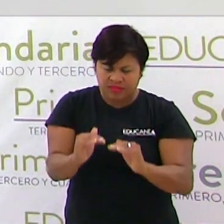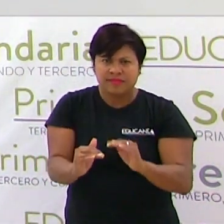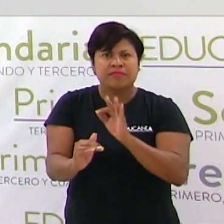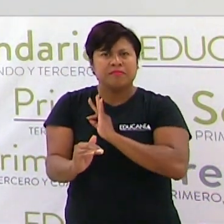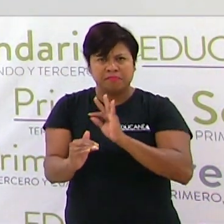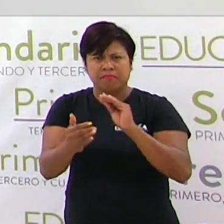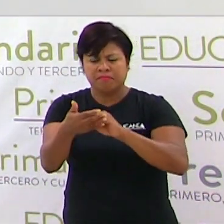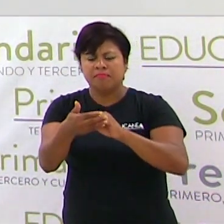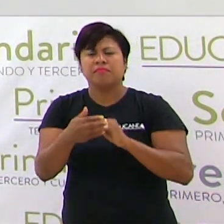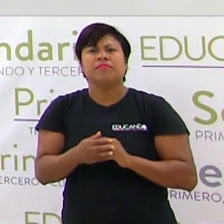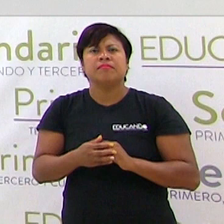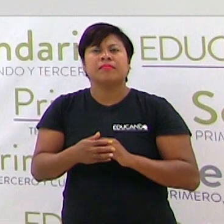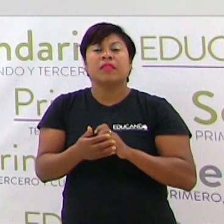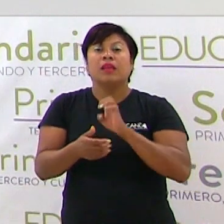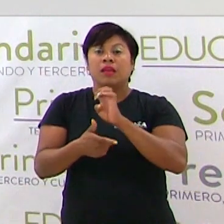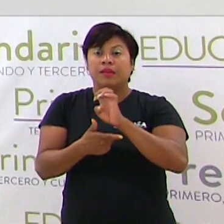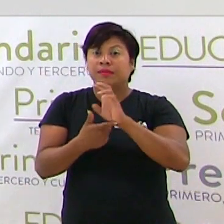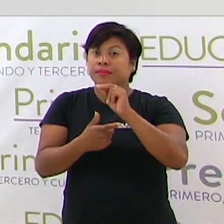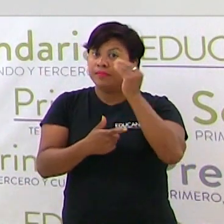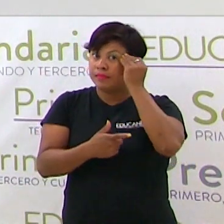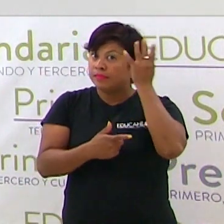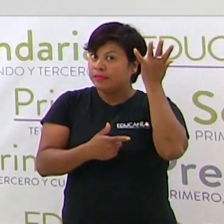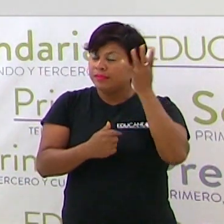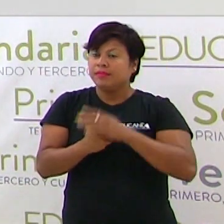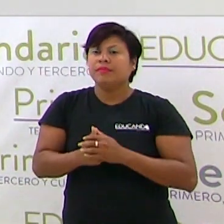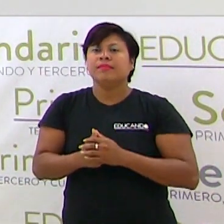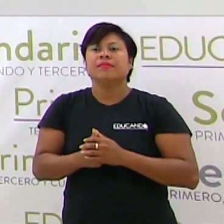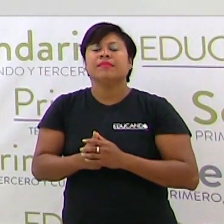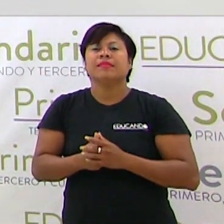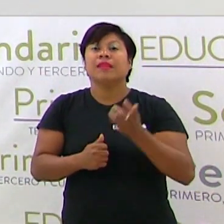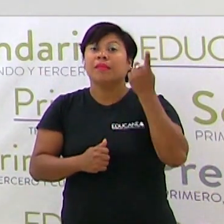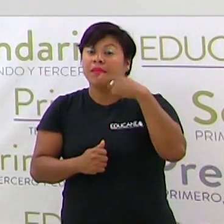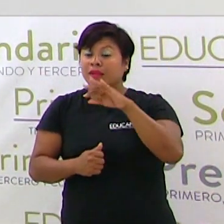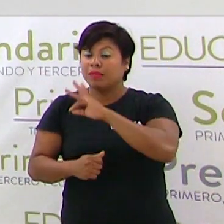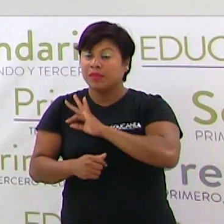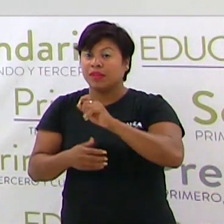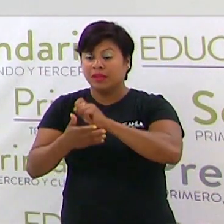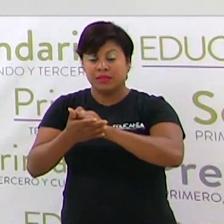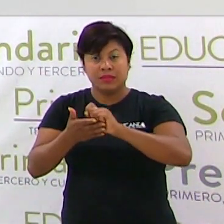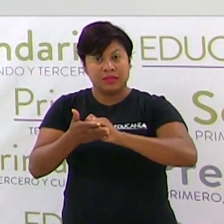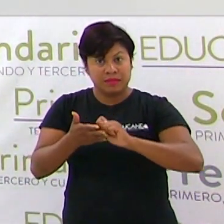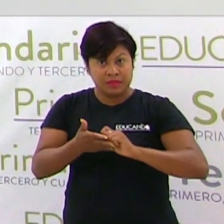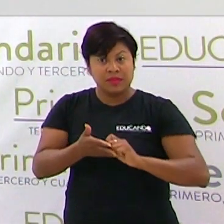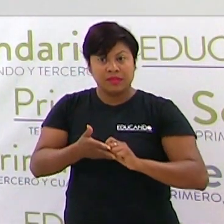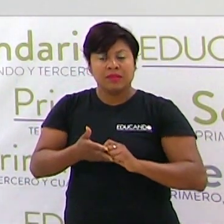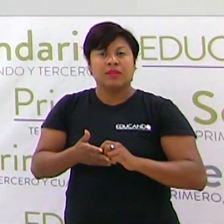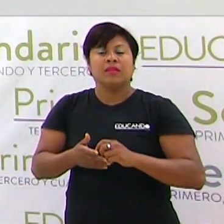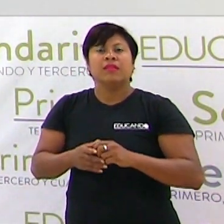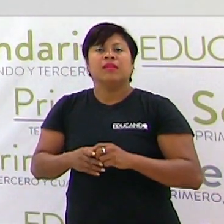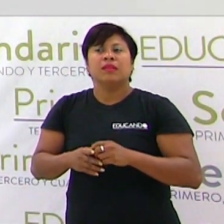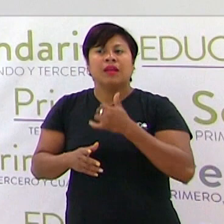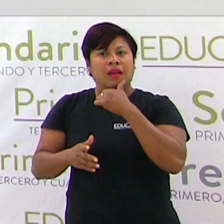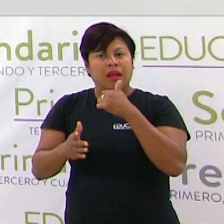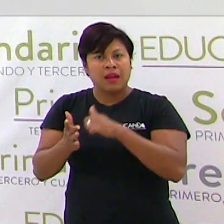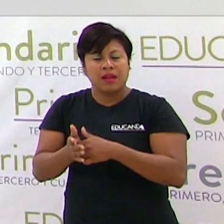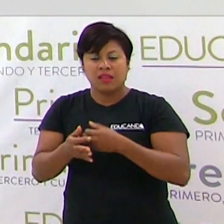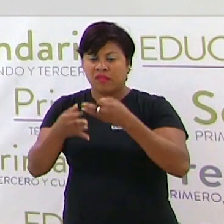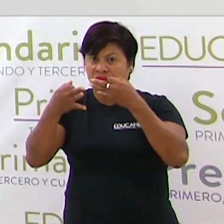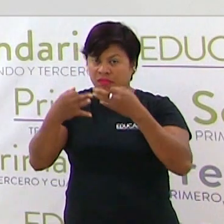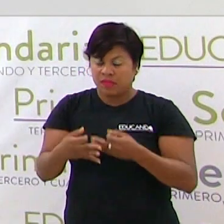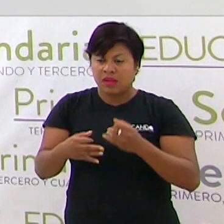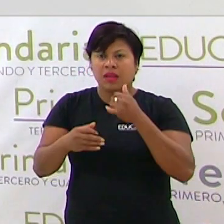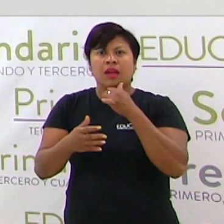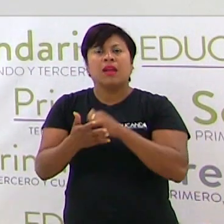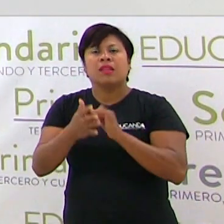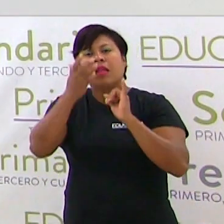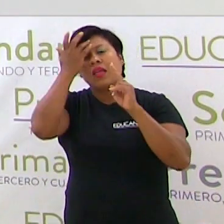Bueno, entonces no se les olvide, niños, que para poder escribir una carta formal y una carta